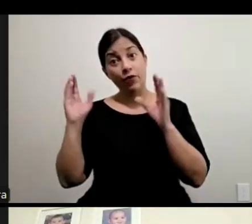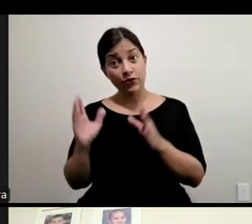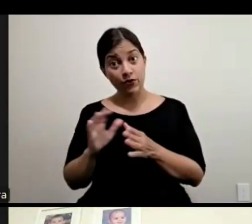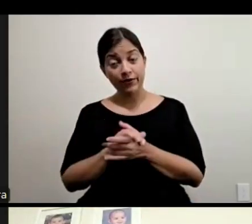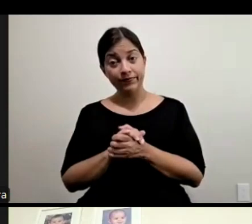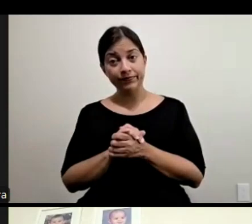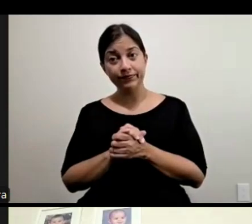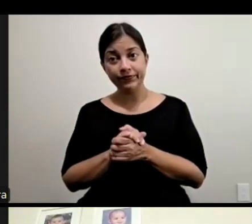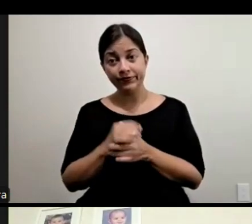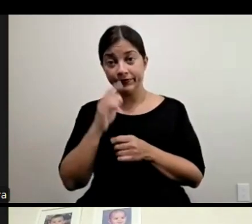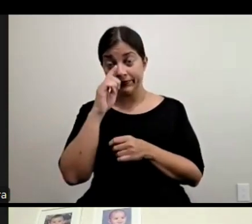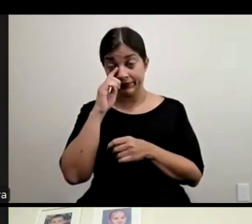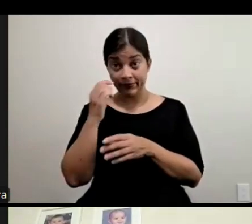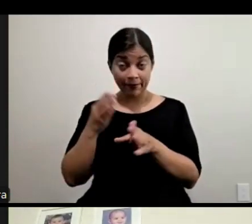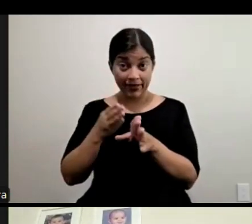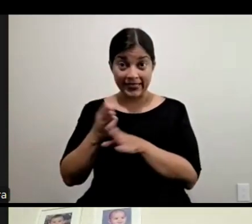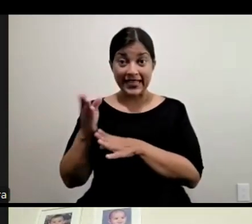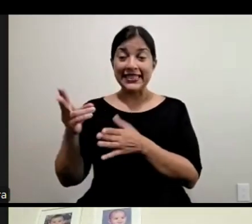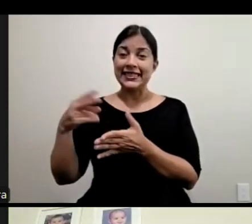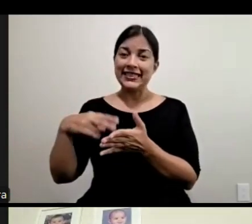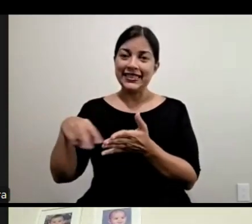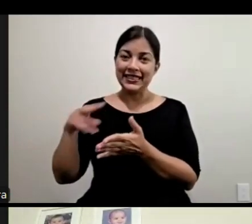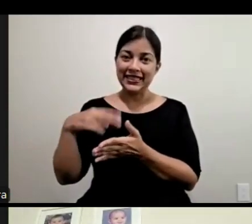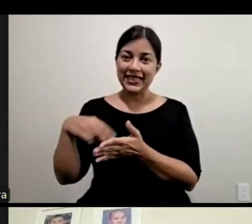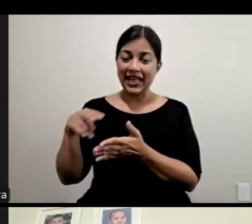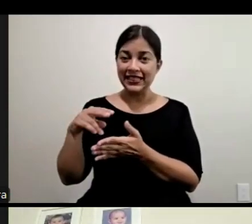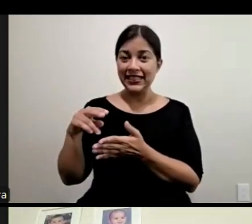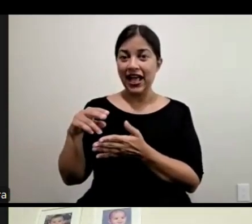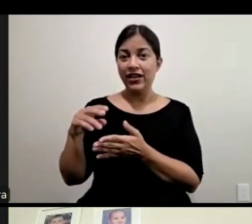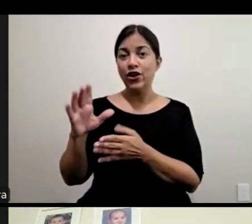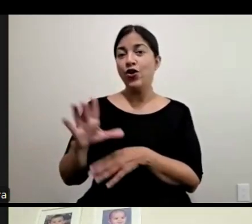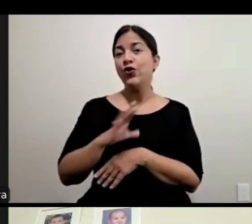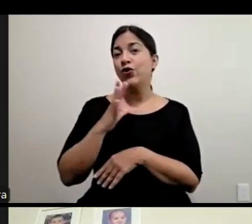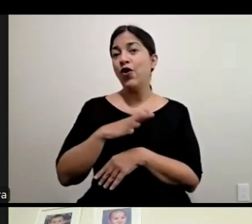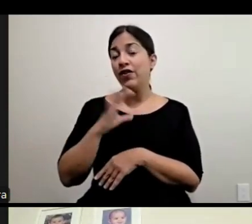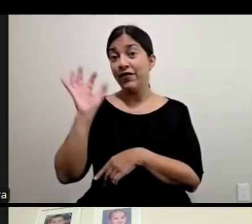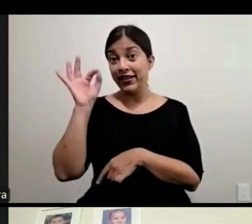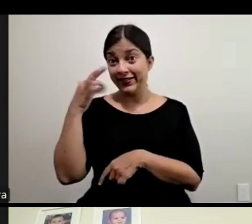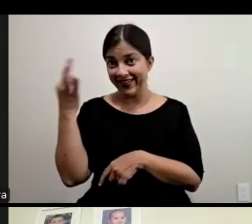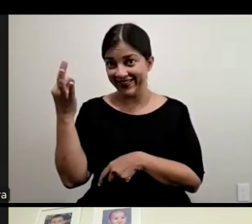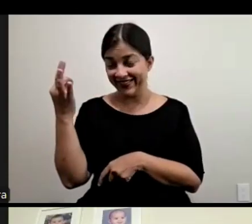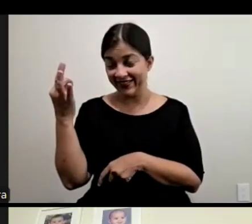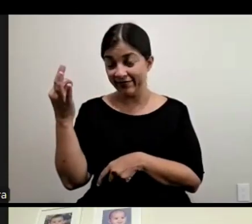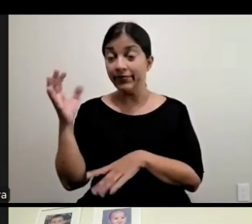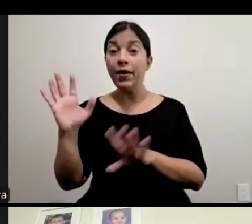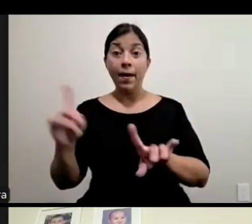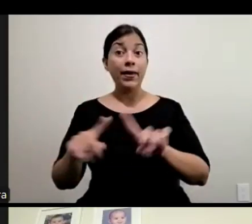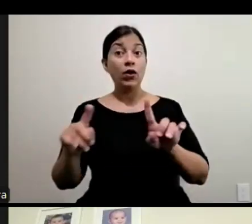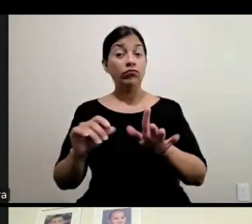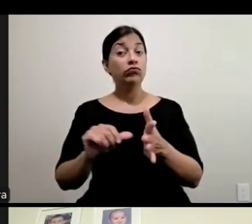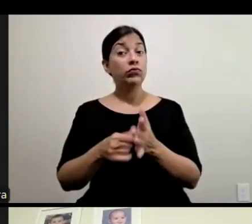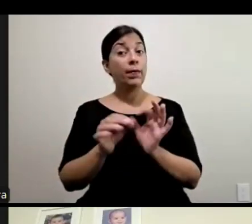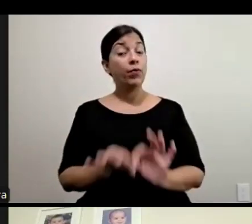pues, se especializa en danza en el estilo noble francés. Pero entonces, quiero decirte algo bien importante.